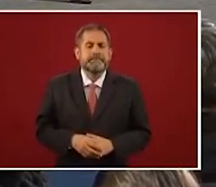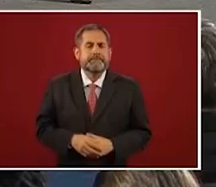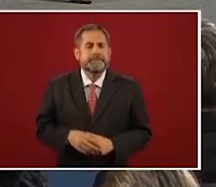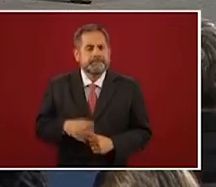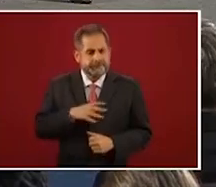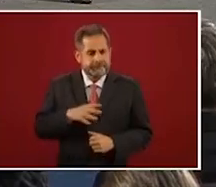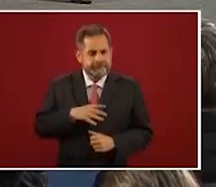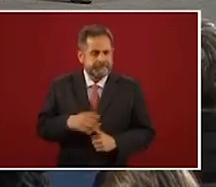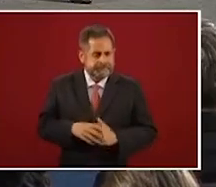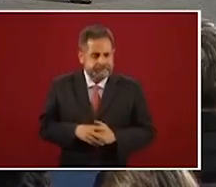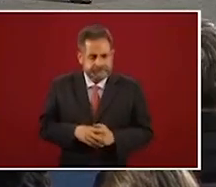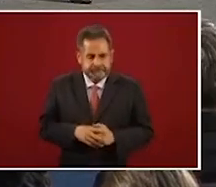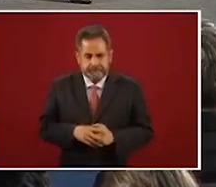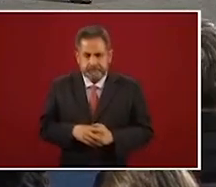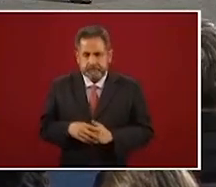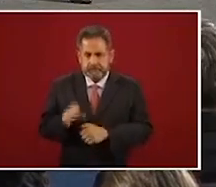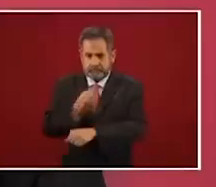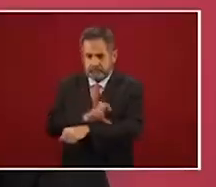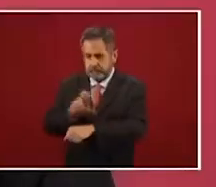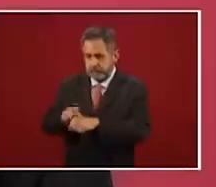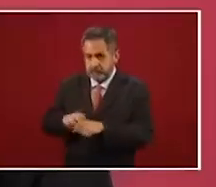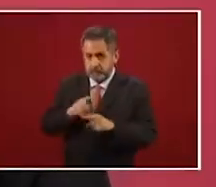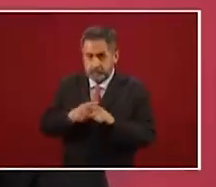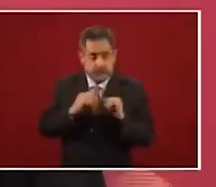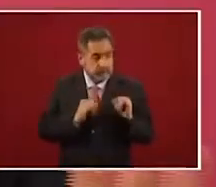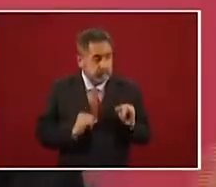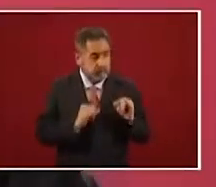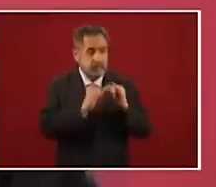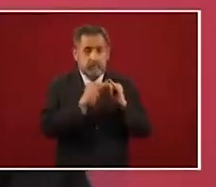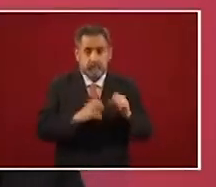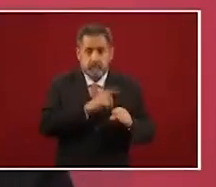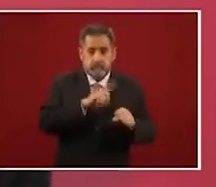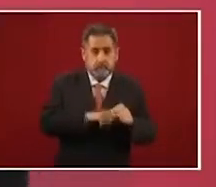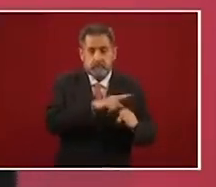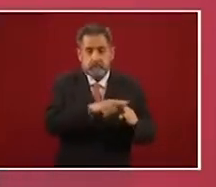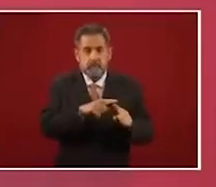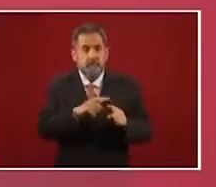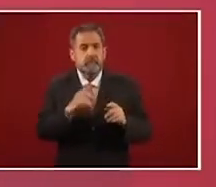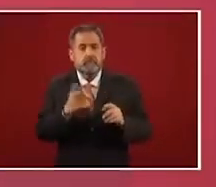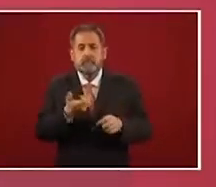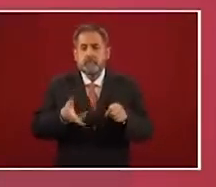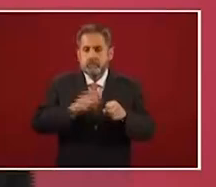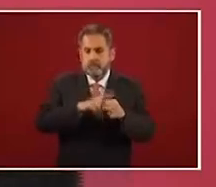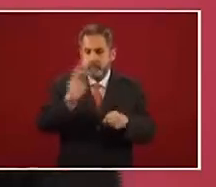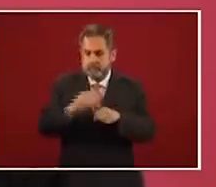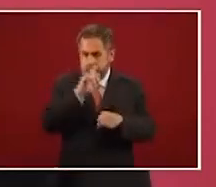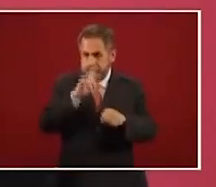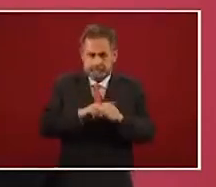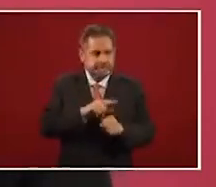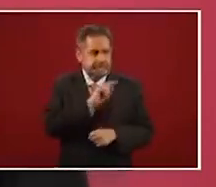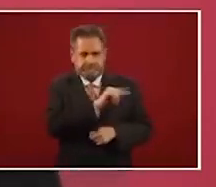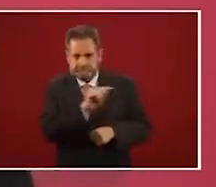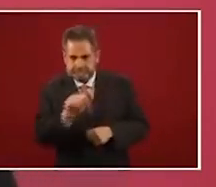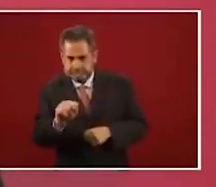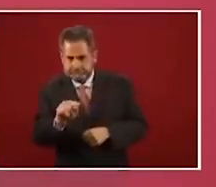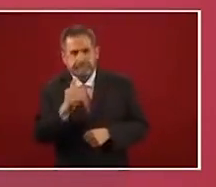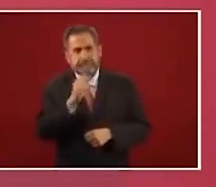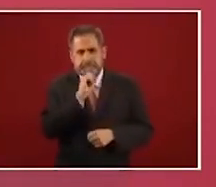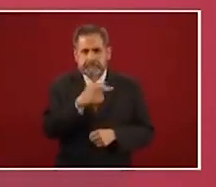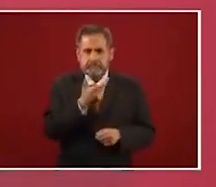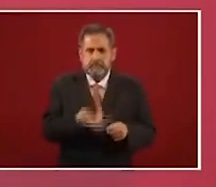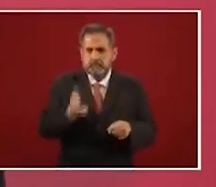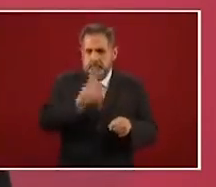Tenemos en la coordinación de los Institutos Nacionales de Salud, hospitales federales de referencia y los